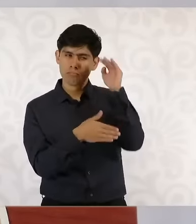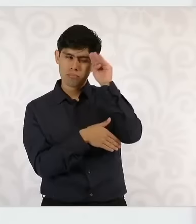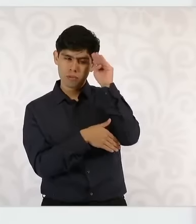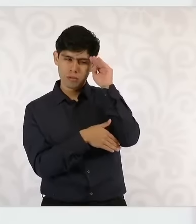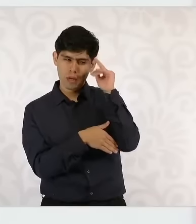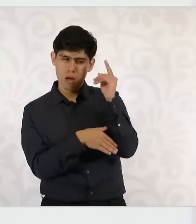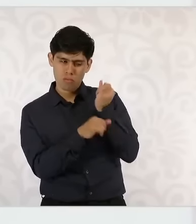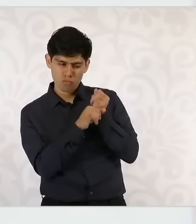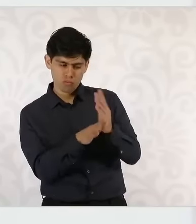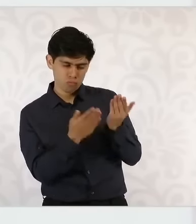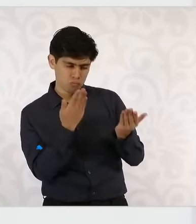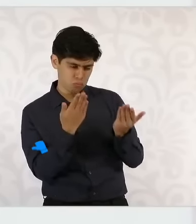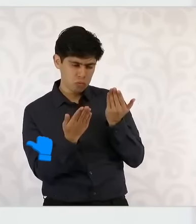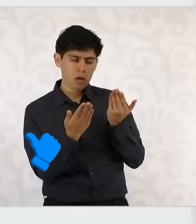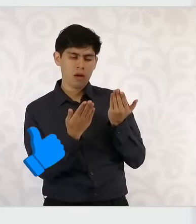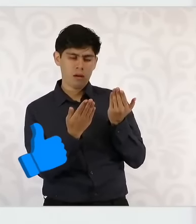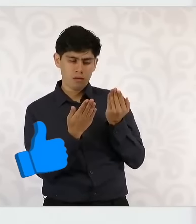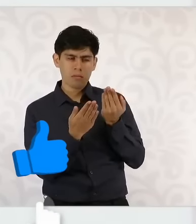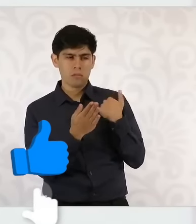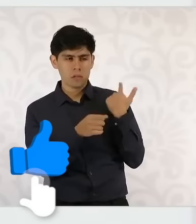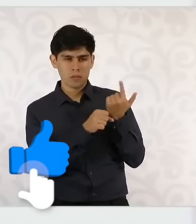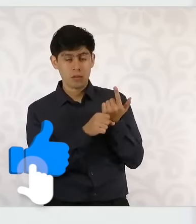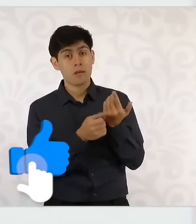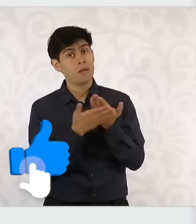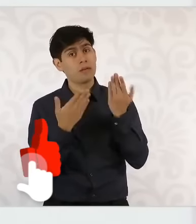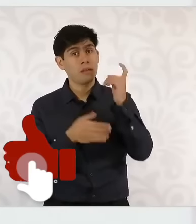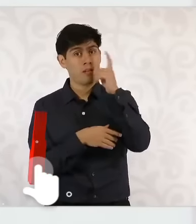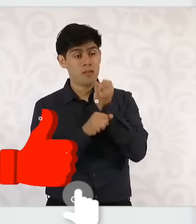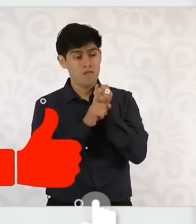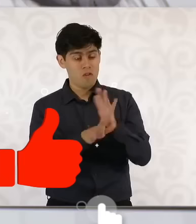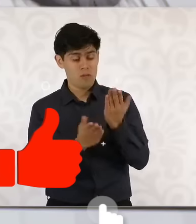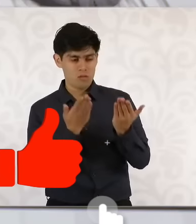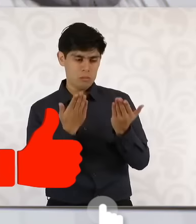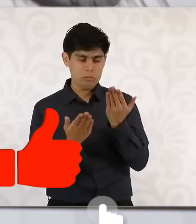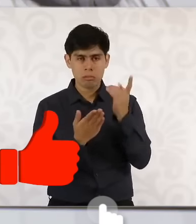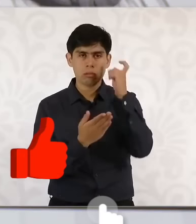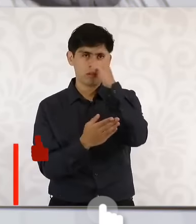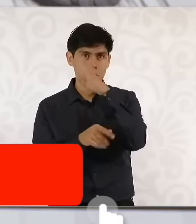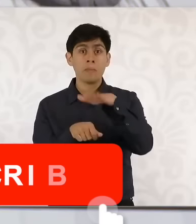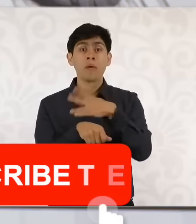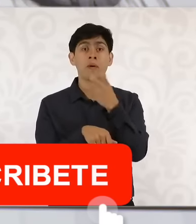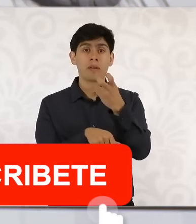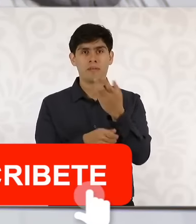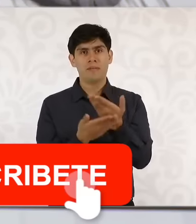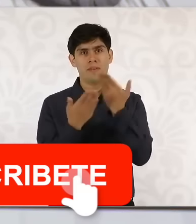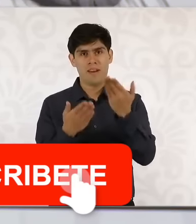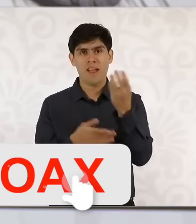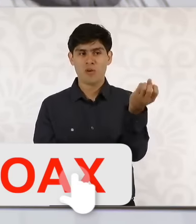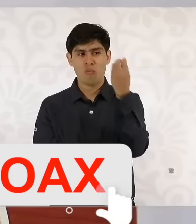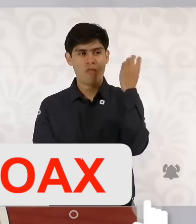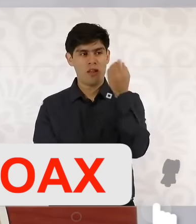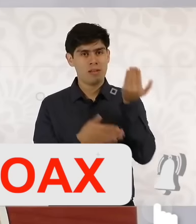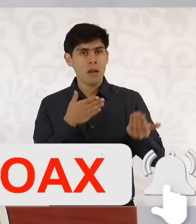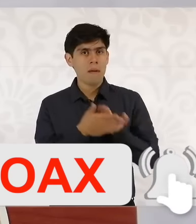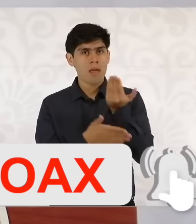información, que cada vez es más difícil también. Por eso existe la mañanera, porque nosotros